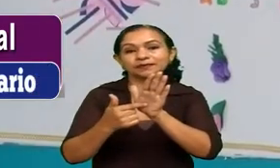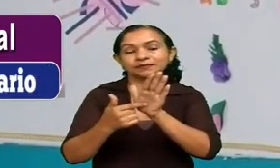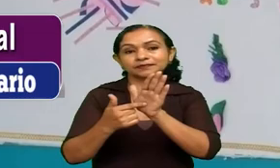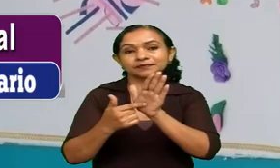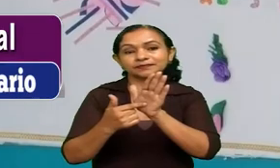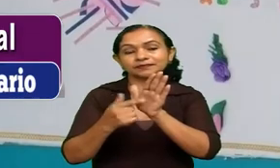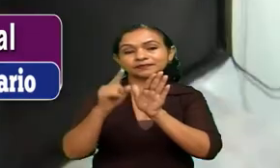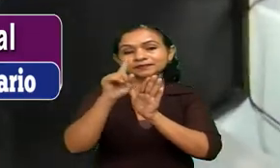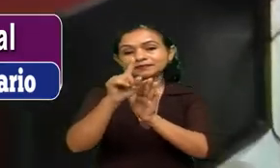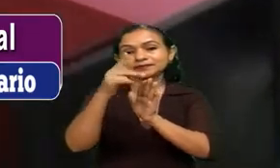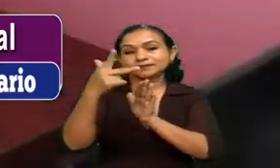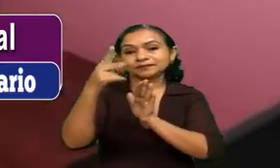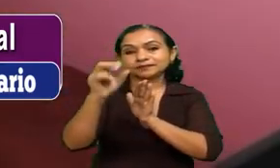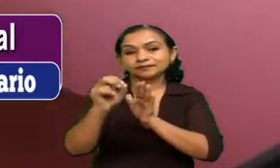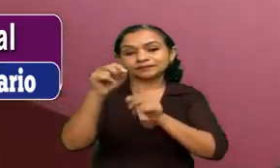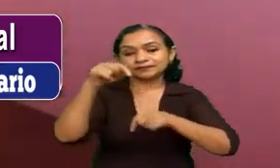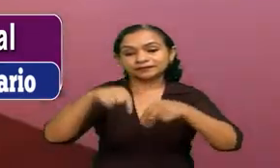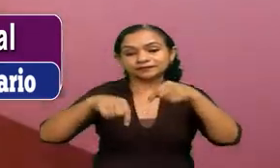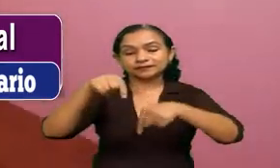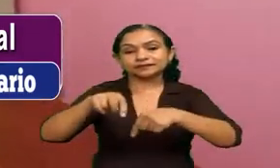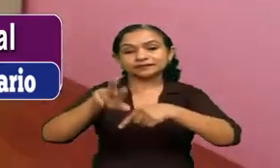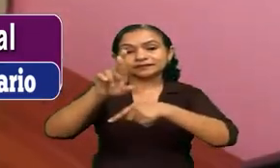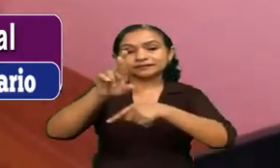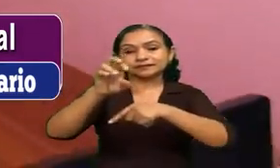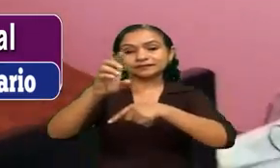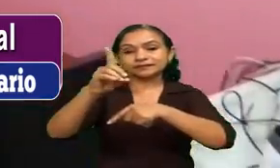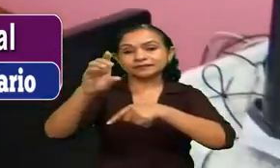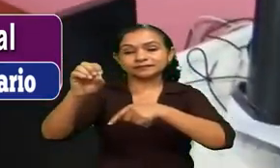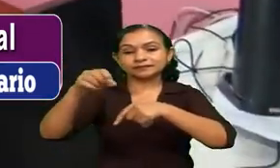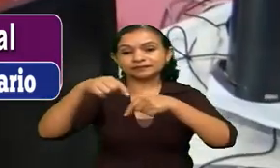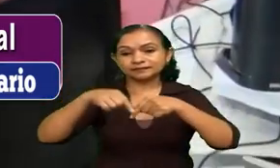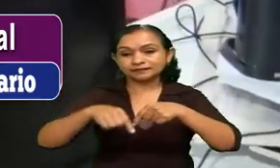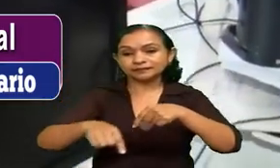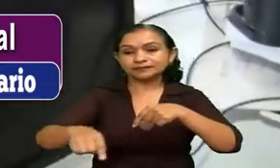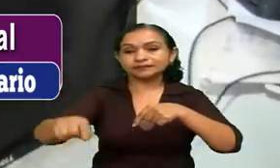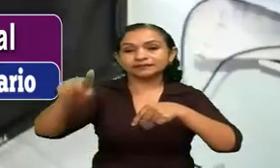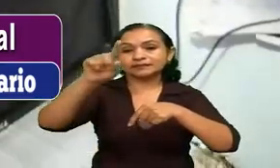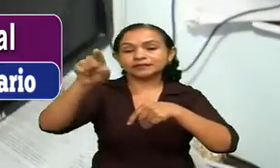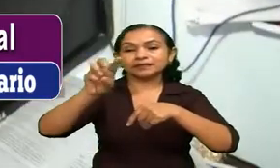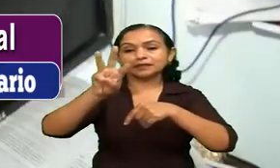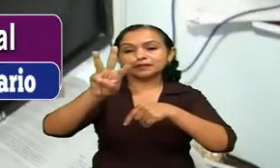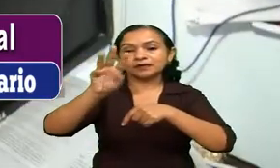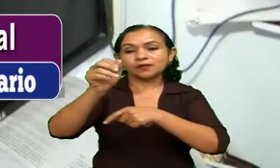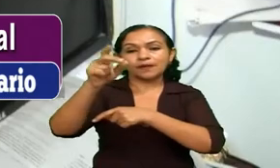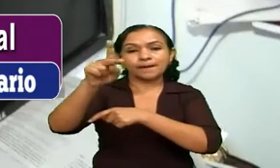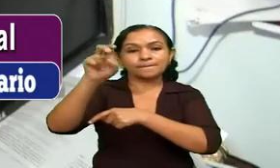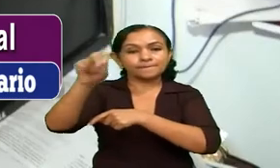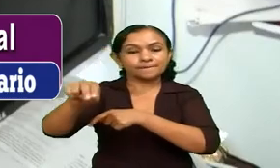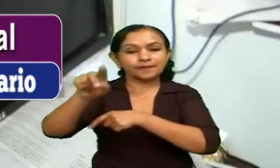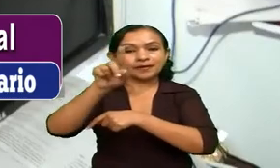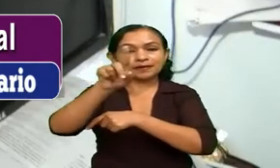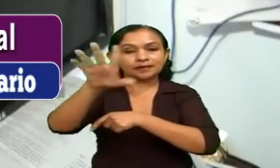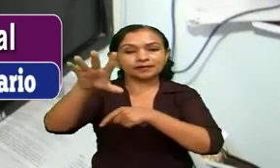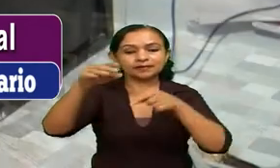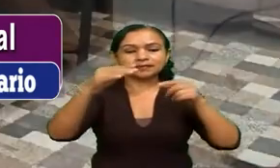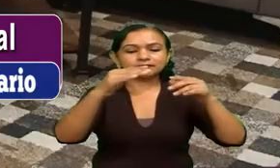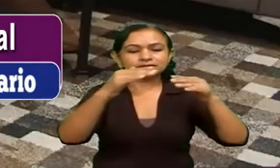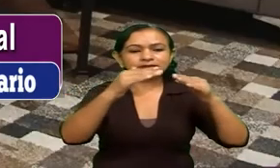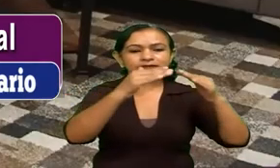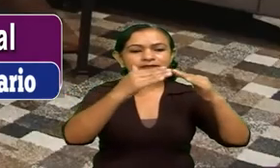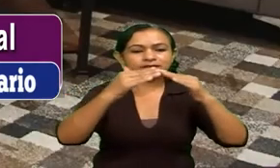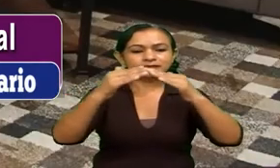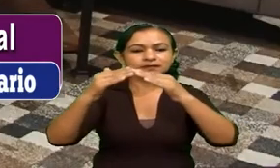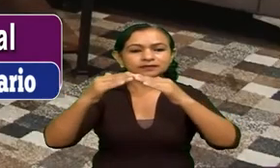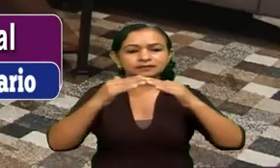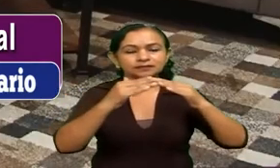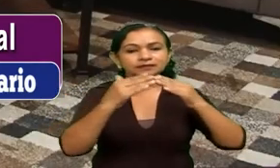que 180 kilómetros de redes se instaló para llevarle la energía a Huaspán, donde 15 comunidades ya están electrificadas,